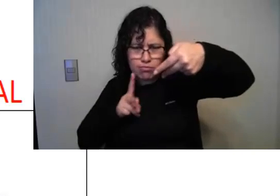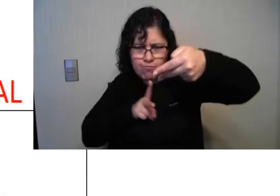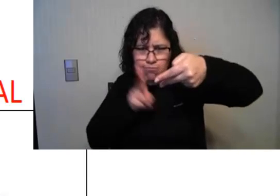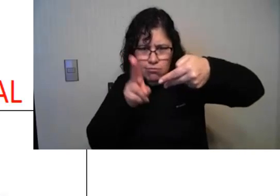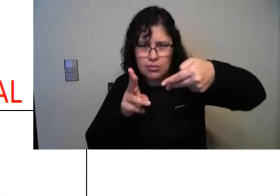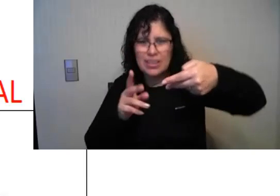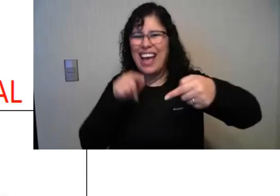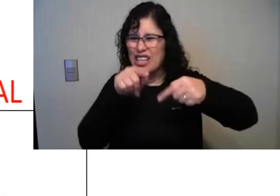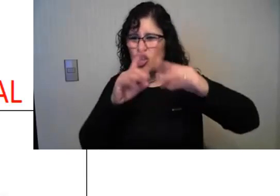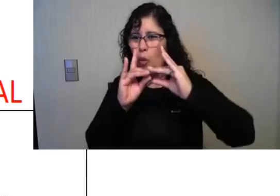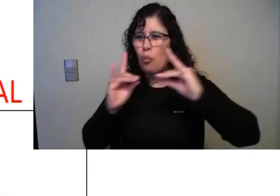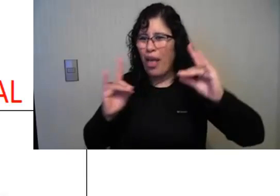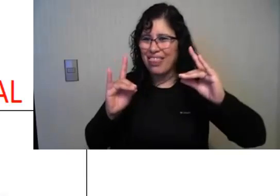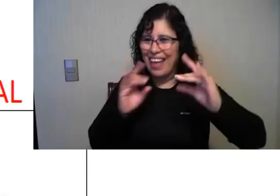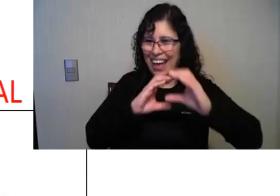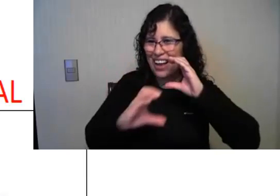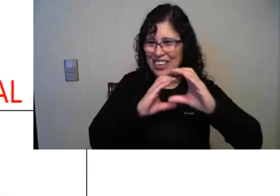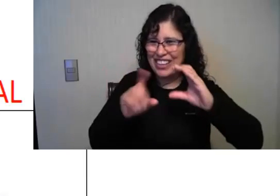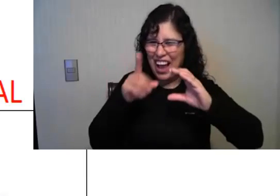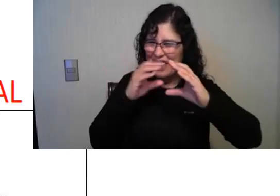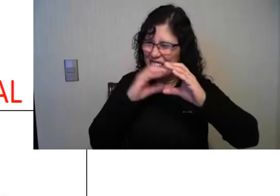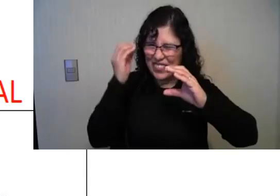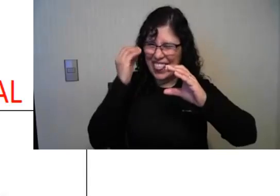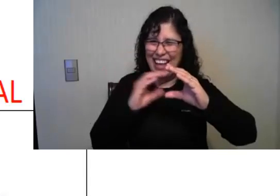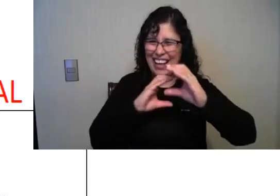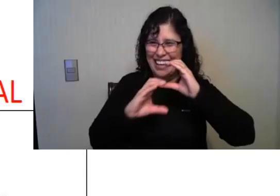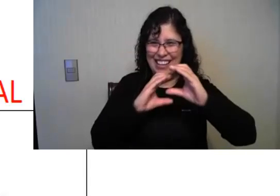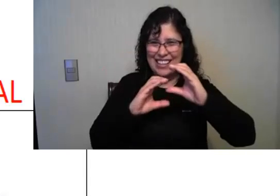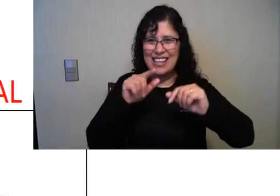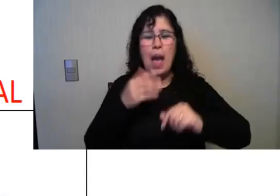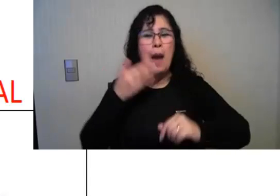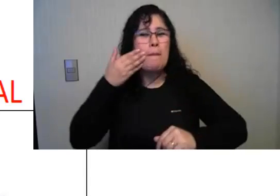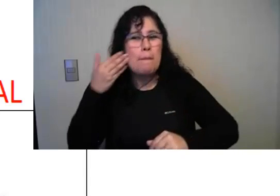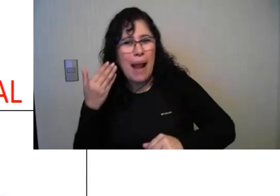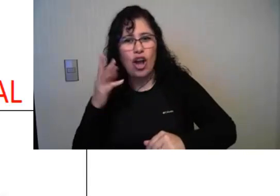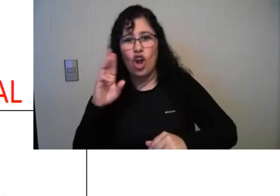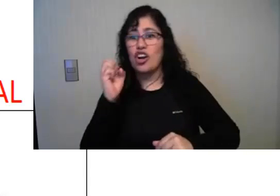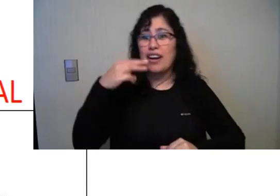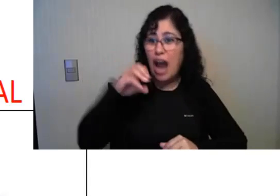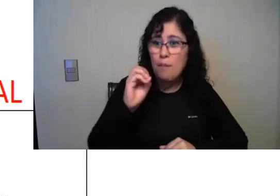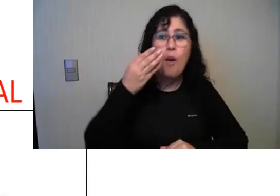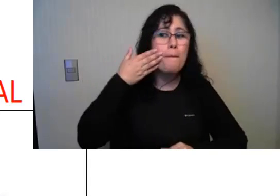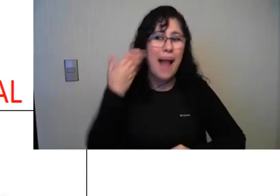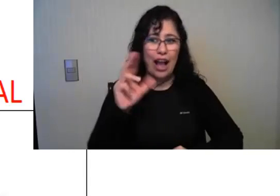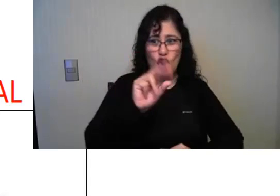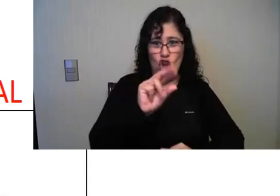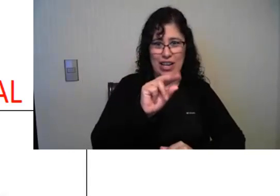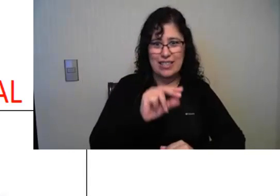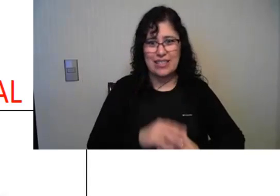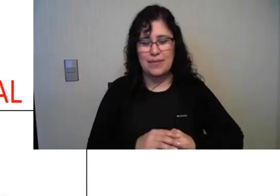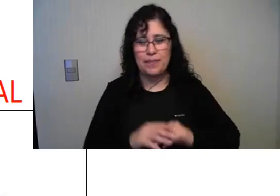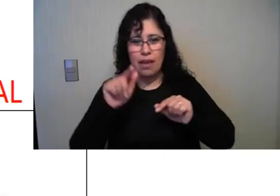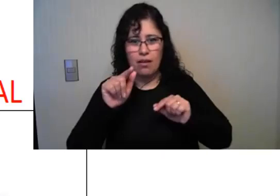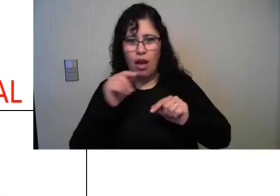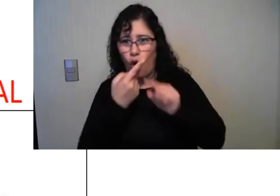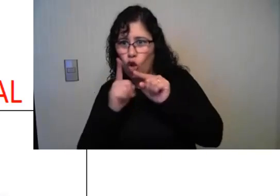de comunicación, marcados aquí como ramos blanco y gris, entre este otro sistema que está caminando en